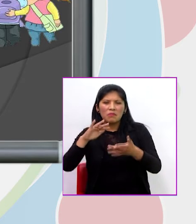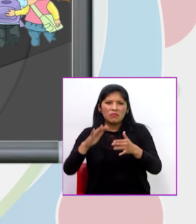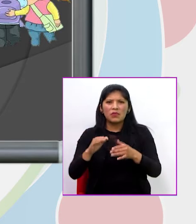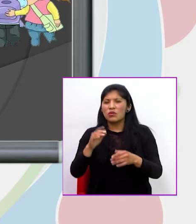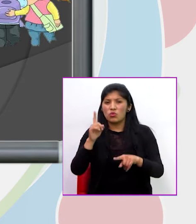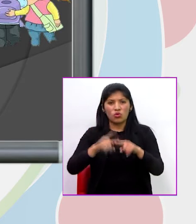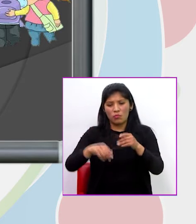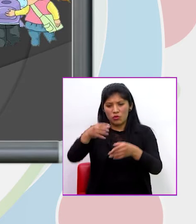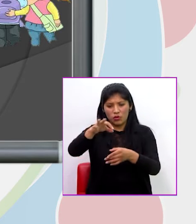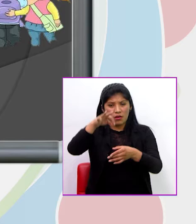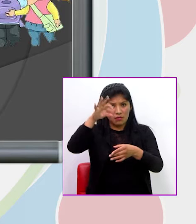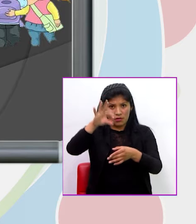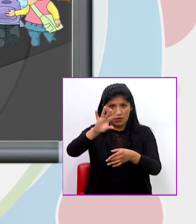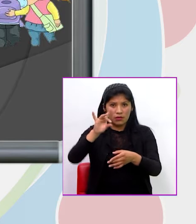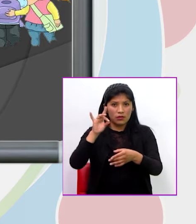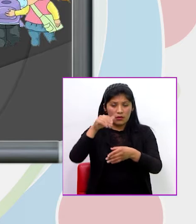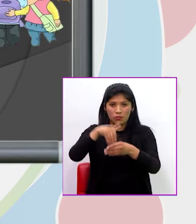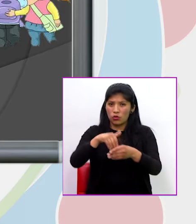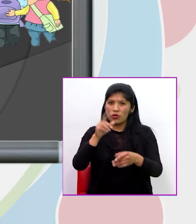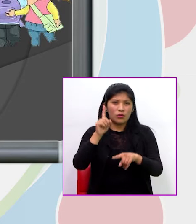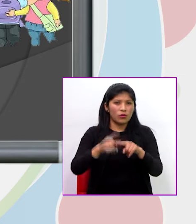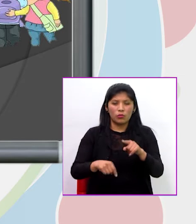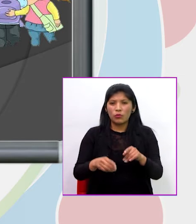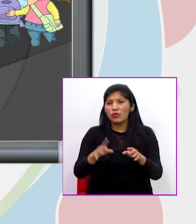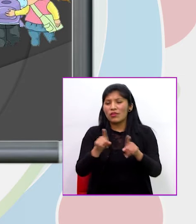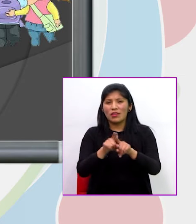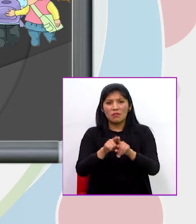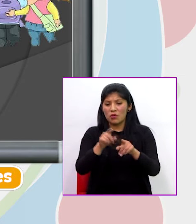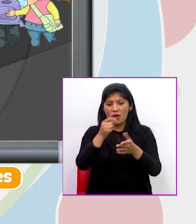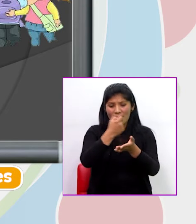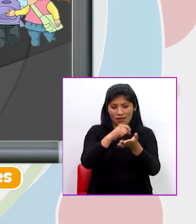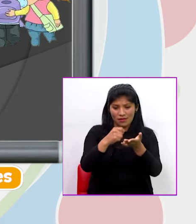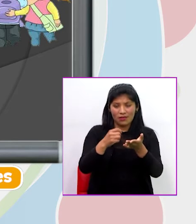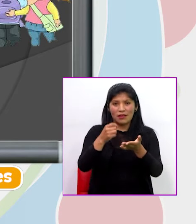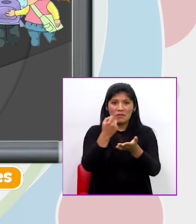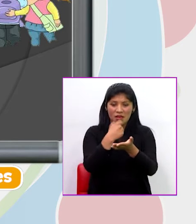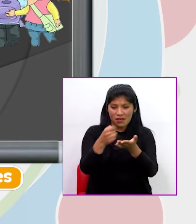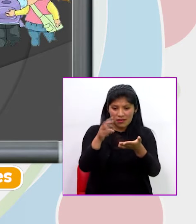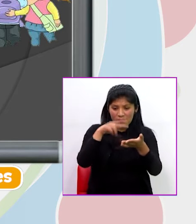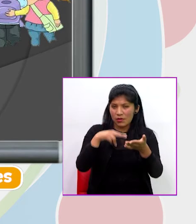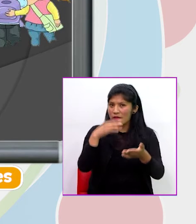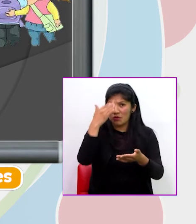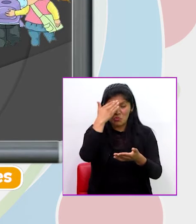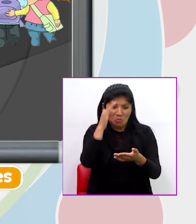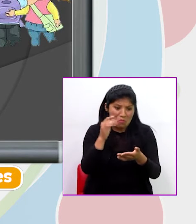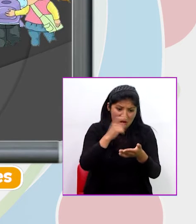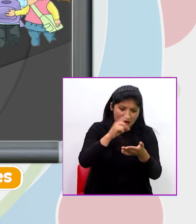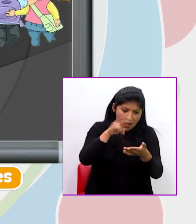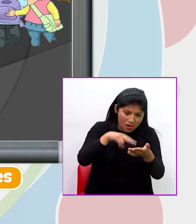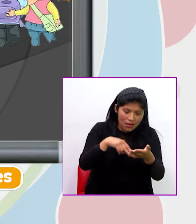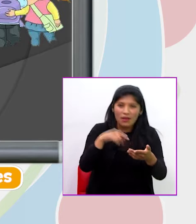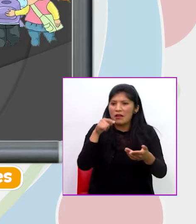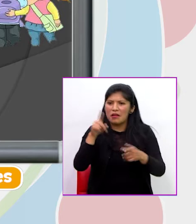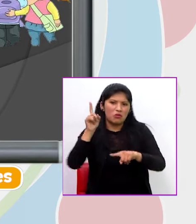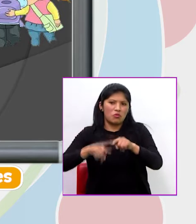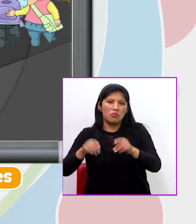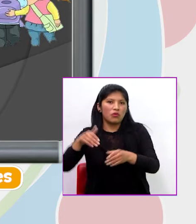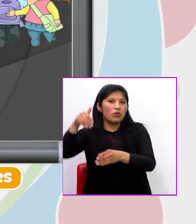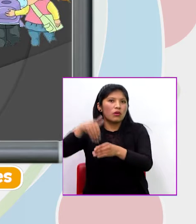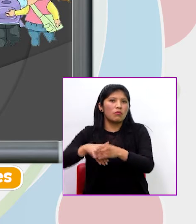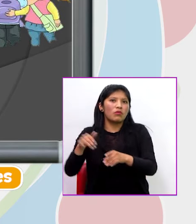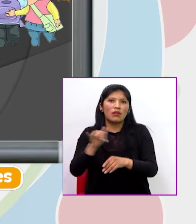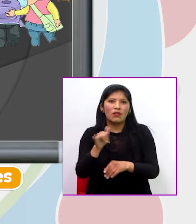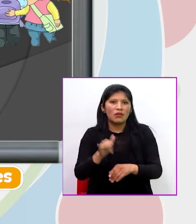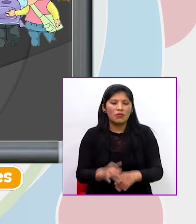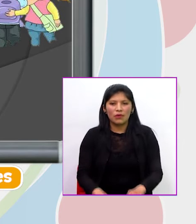los indígenas. El que no sabía leer y escribir tampoco podía ejercer su derecho político de poder elegir y mucho menos de